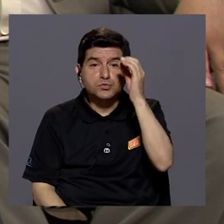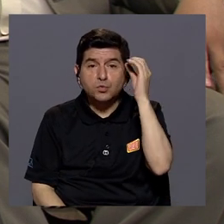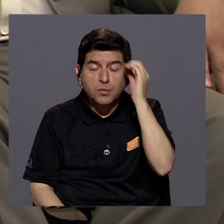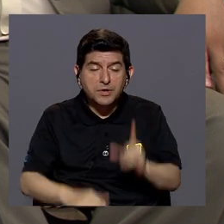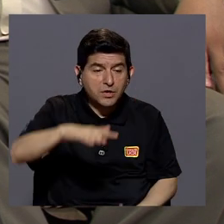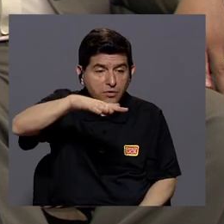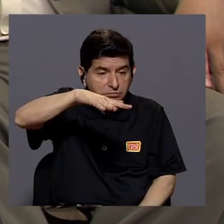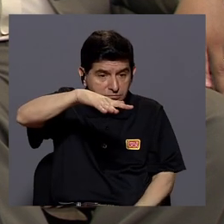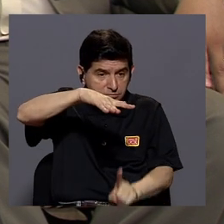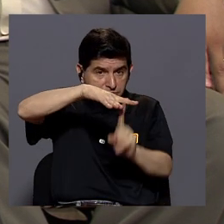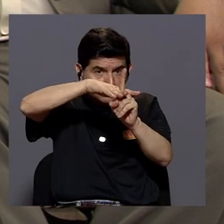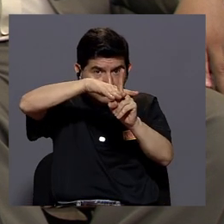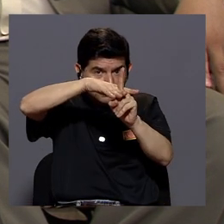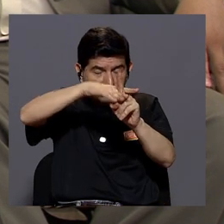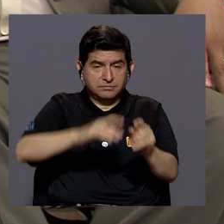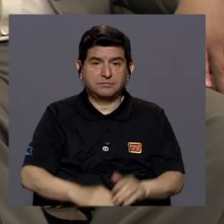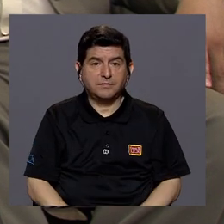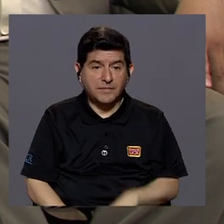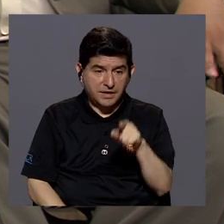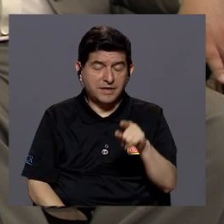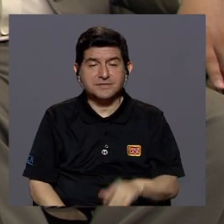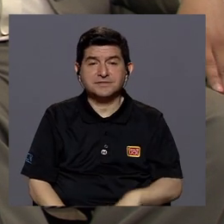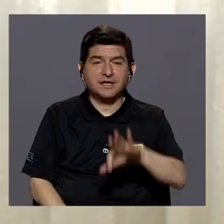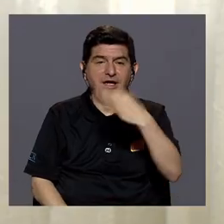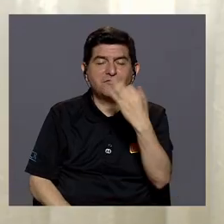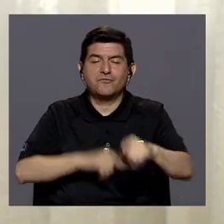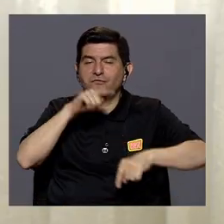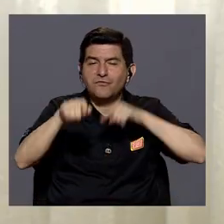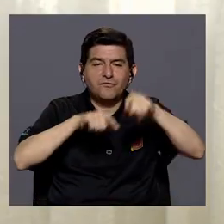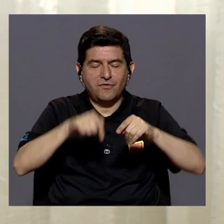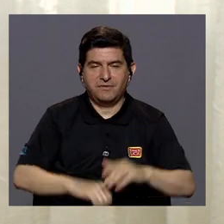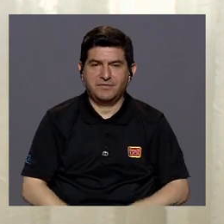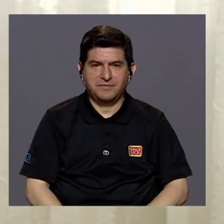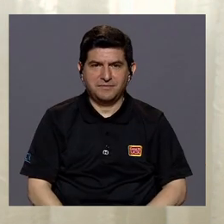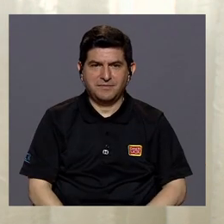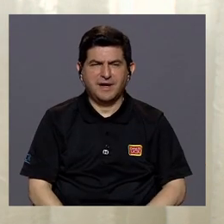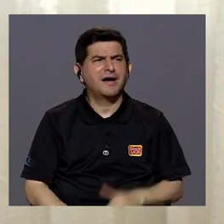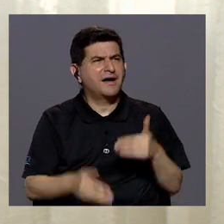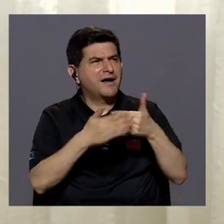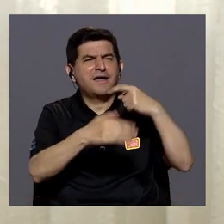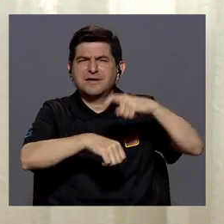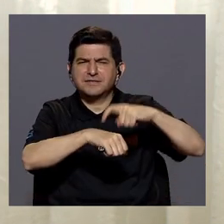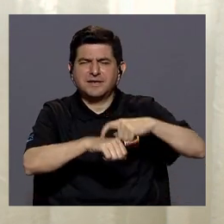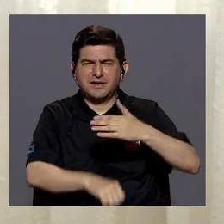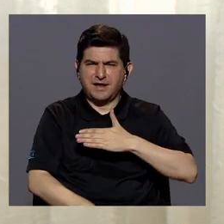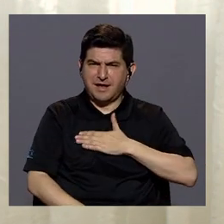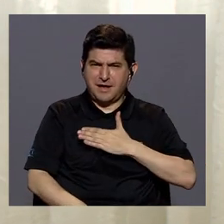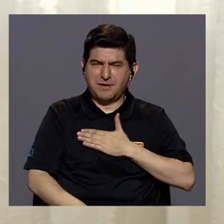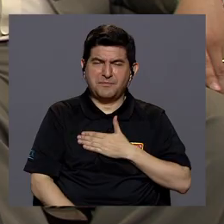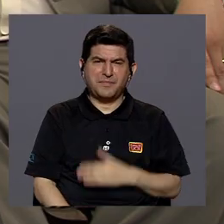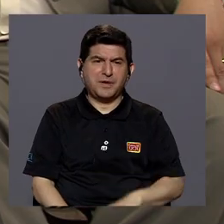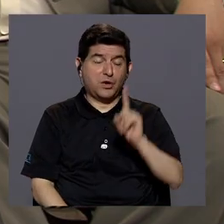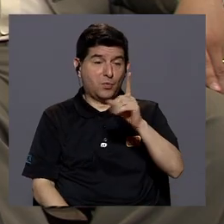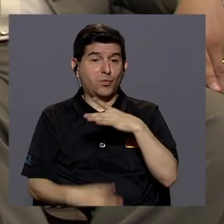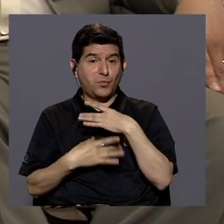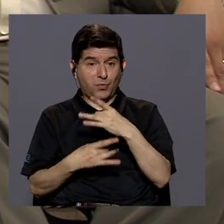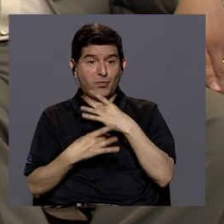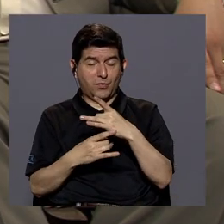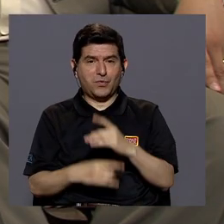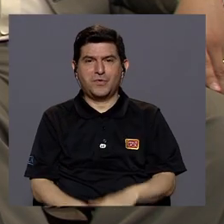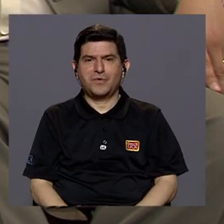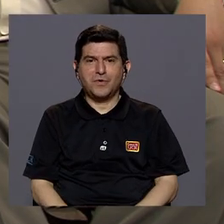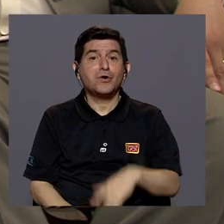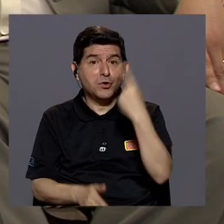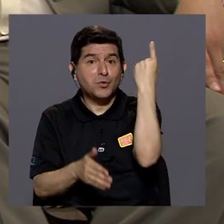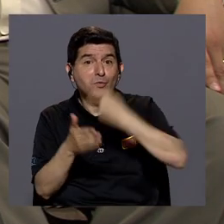aparece en esa versión crítica. Por ejemplo, muy recientemente uno que me llamó la atención y que es bastante duro